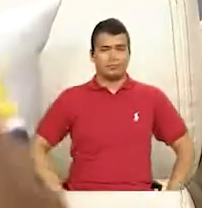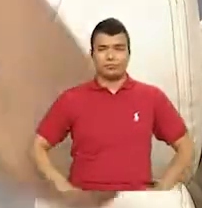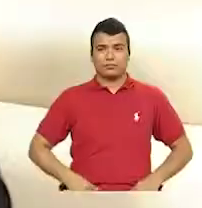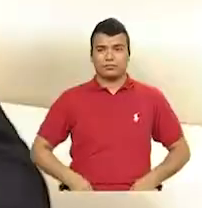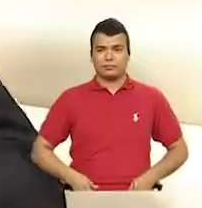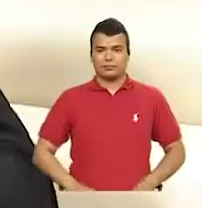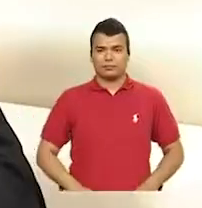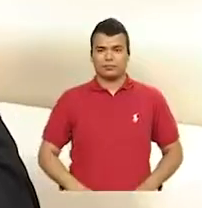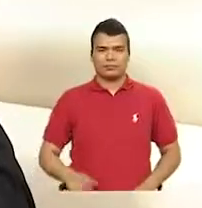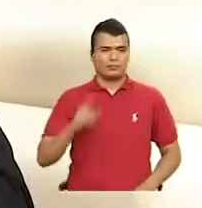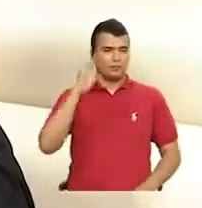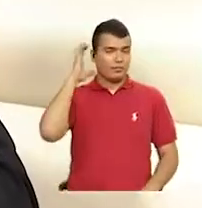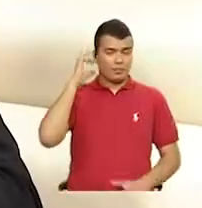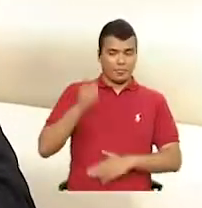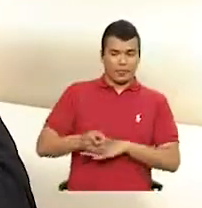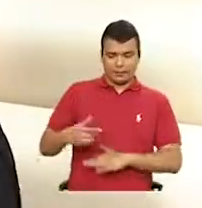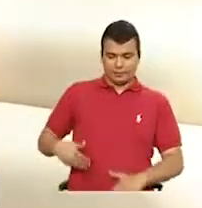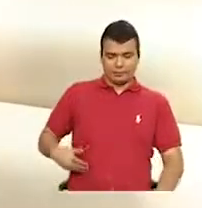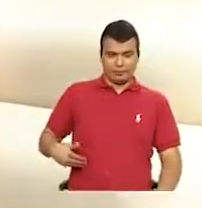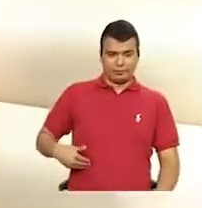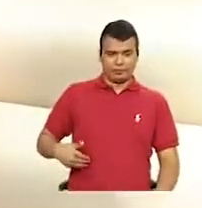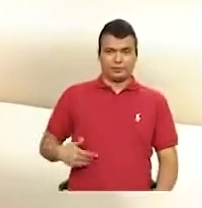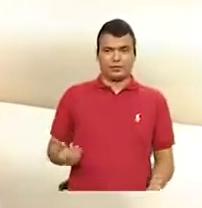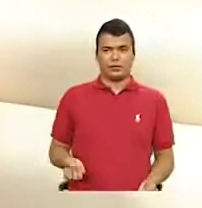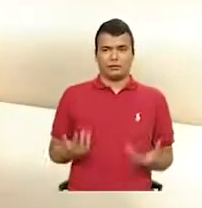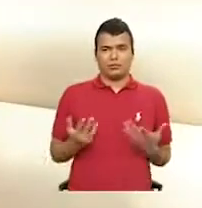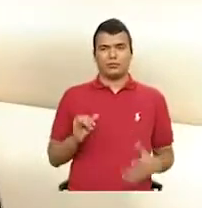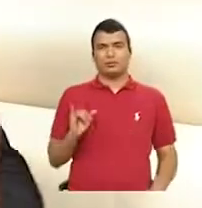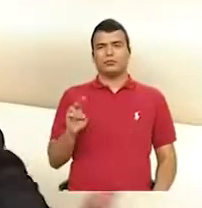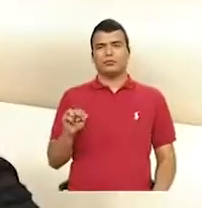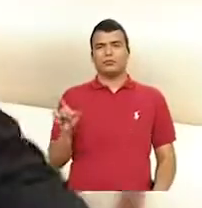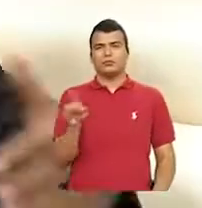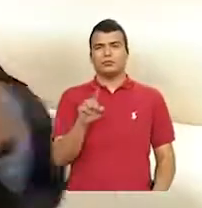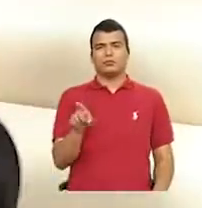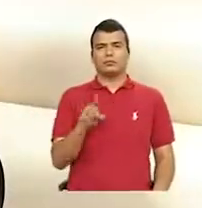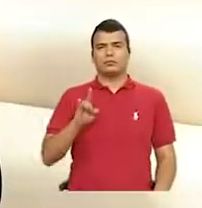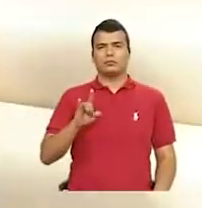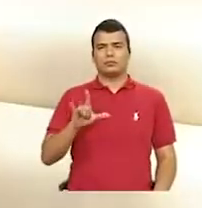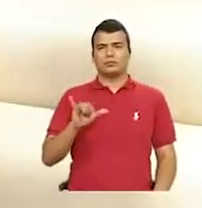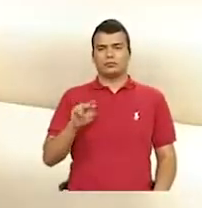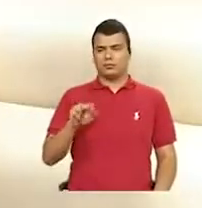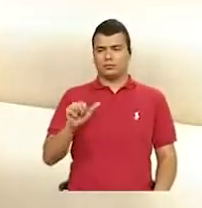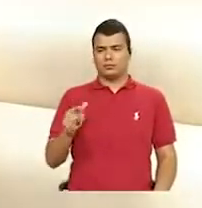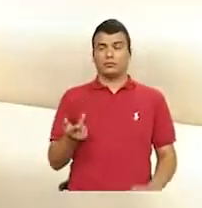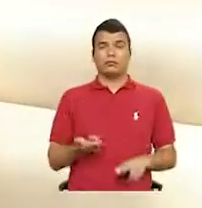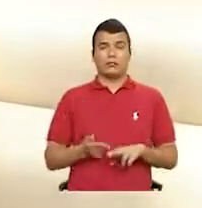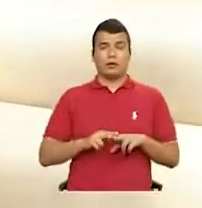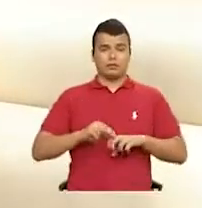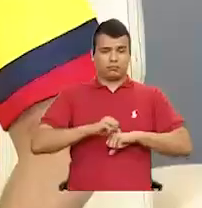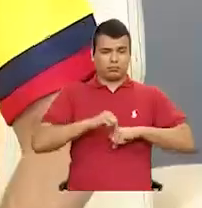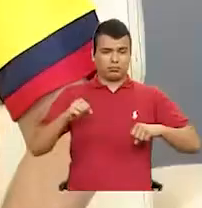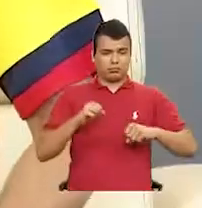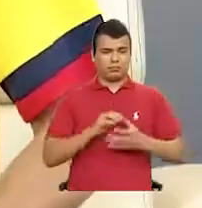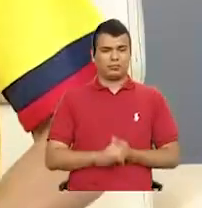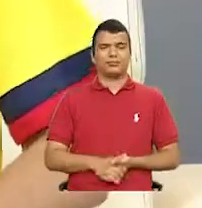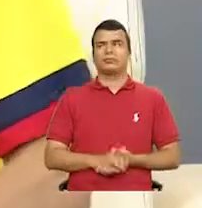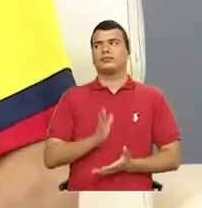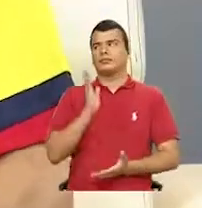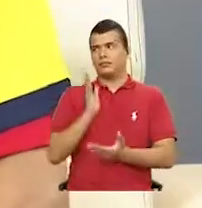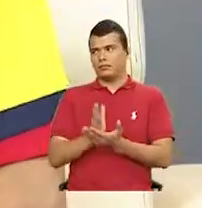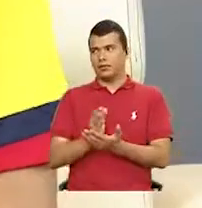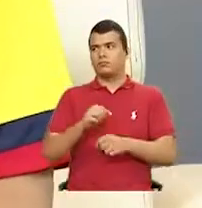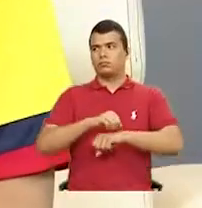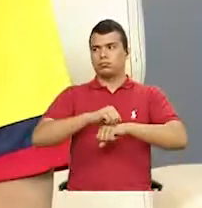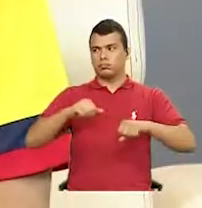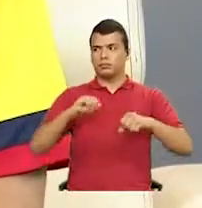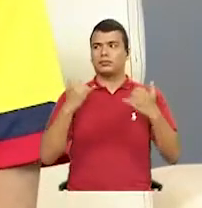cerebro inmediatamente manda una señal al páncreas, libera insulina y la insulina se encarga de aumentarte de peso. Y ahí el